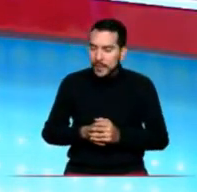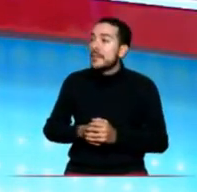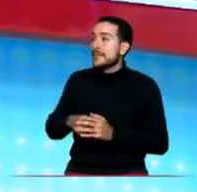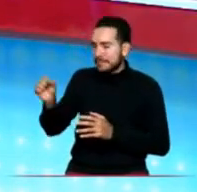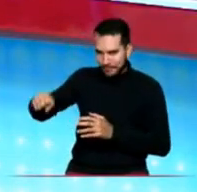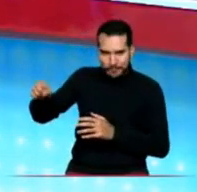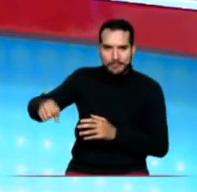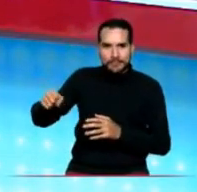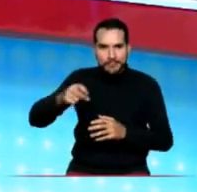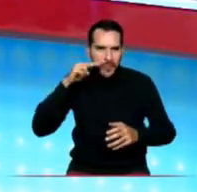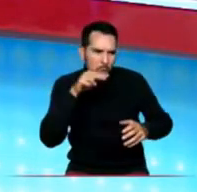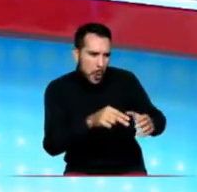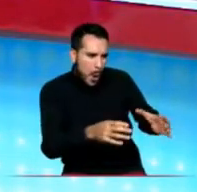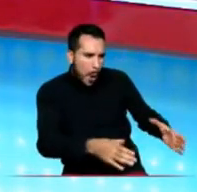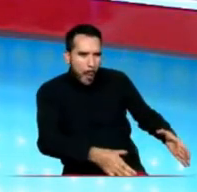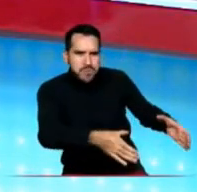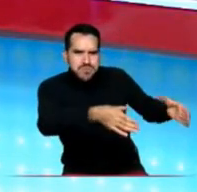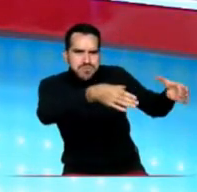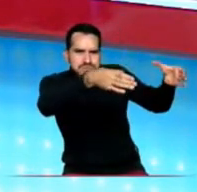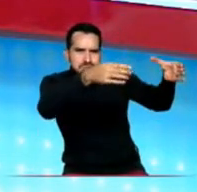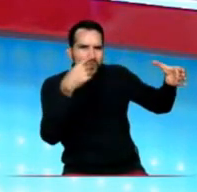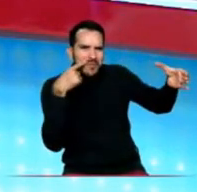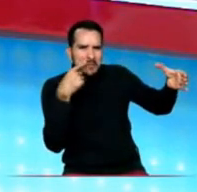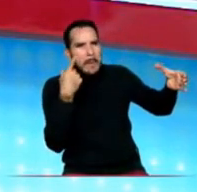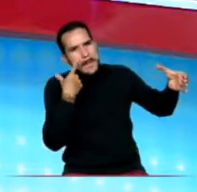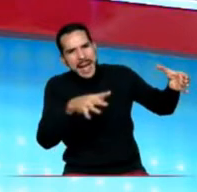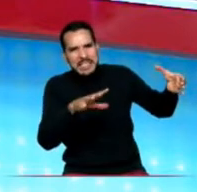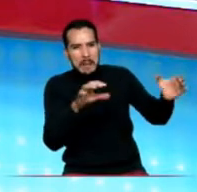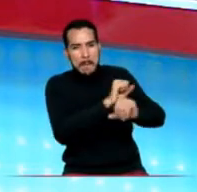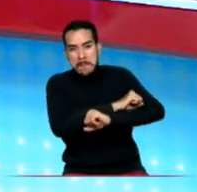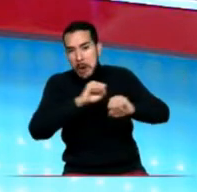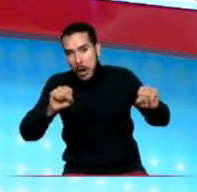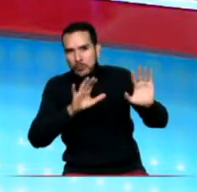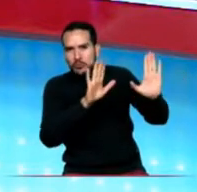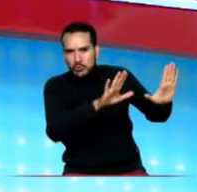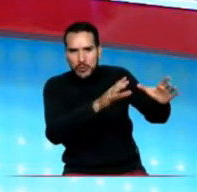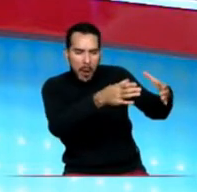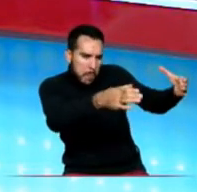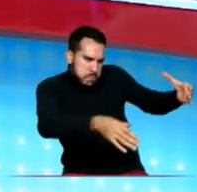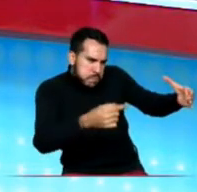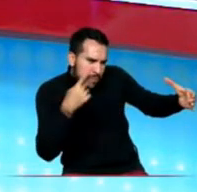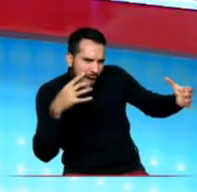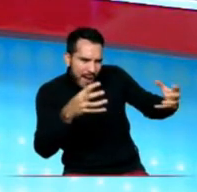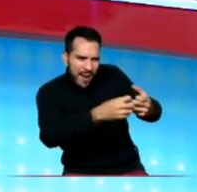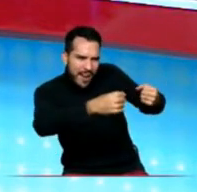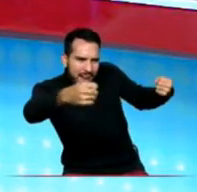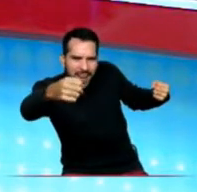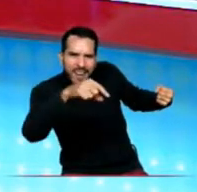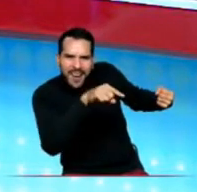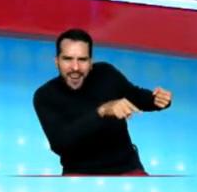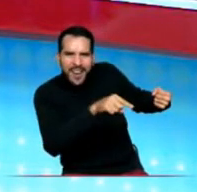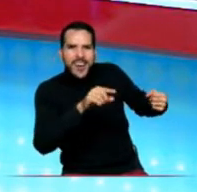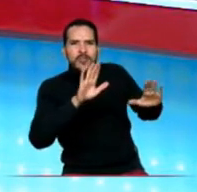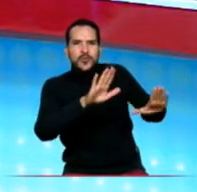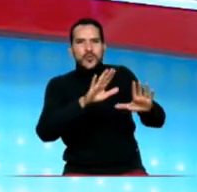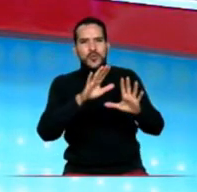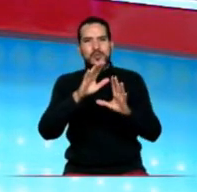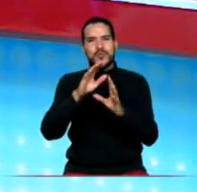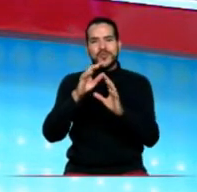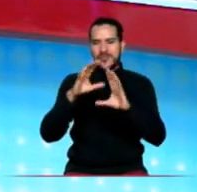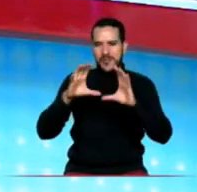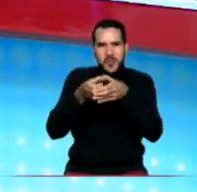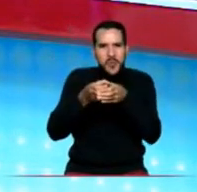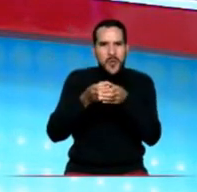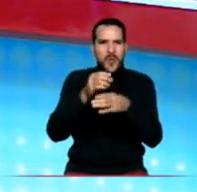uh-huh, acompañado de una pancarta alusiva al bloque occidental Jacobo Arenas del Frente de Dagoberto Ramos de las disidencias de las FARC. Al